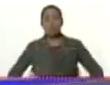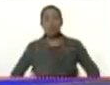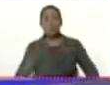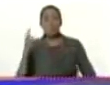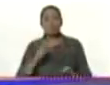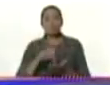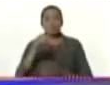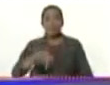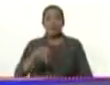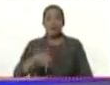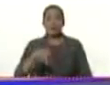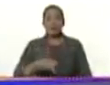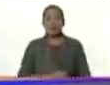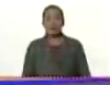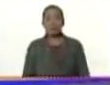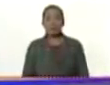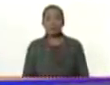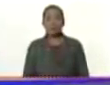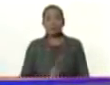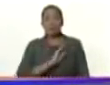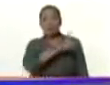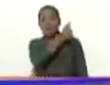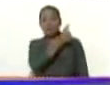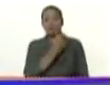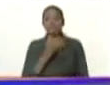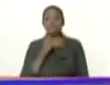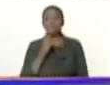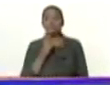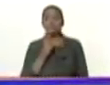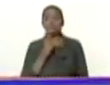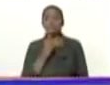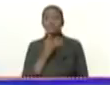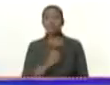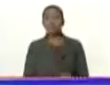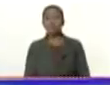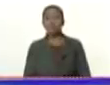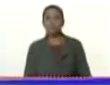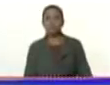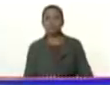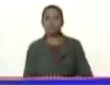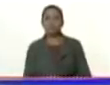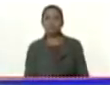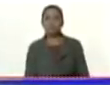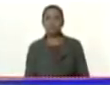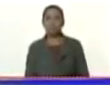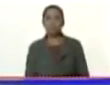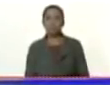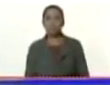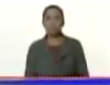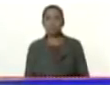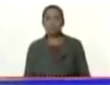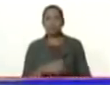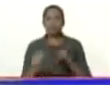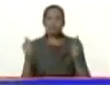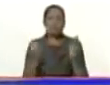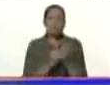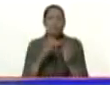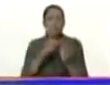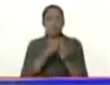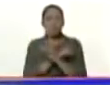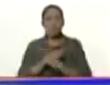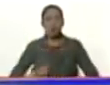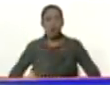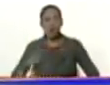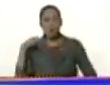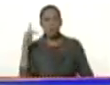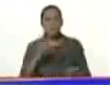Nacional Bolivariana, al general en jefe Vladimir Padrino López, al almirante en jefe